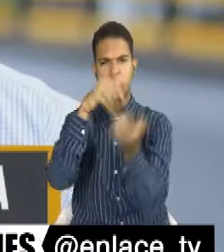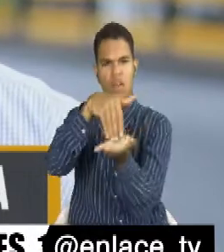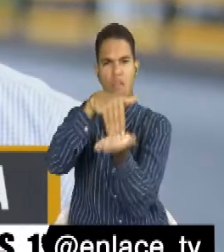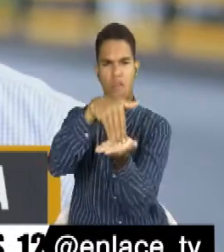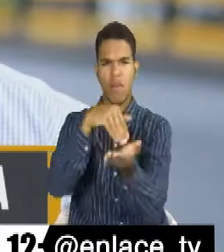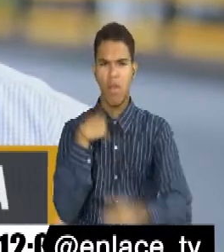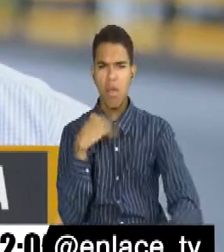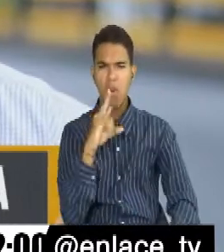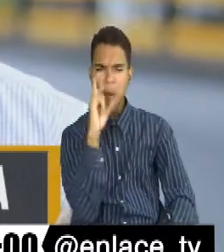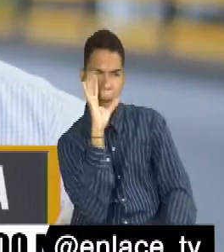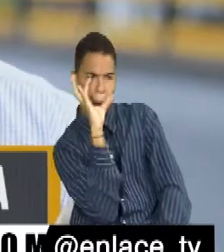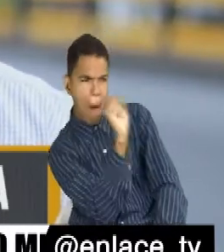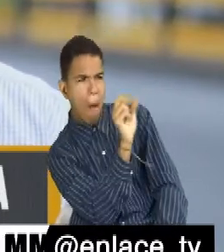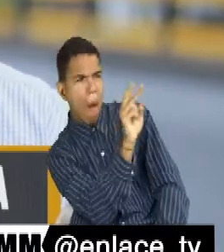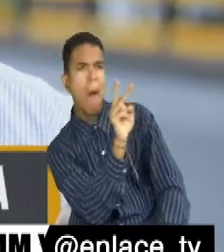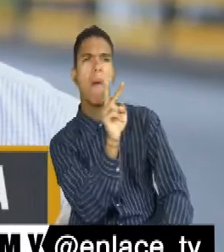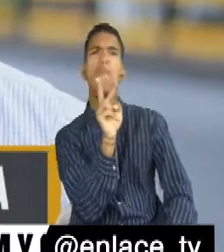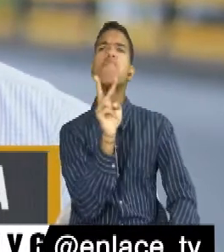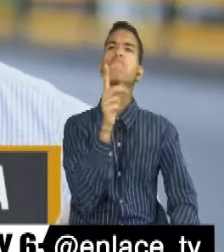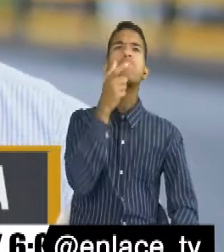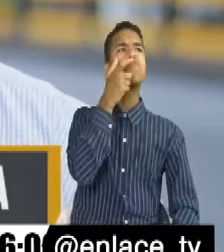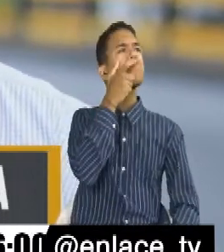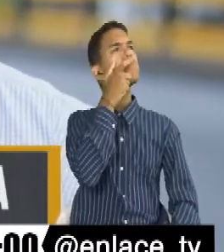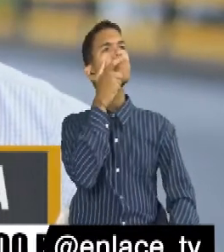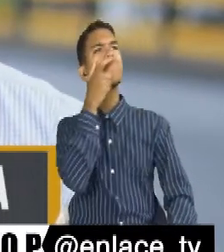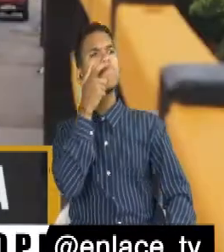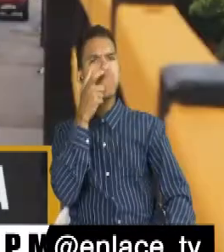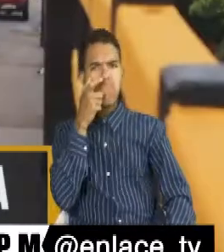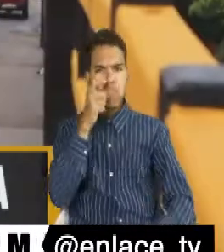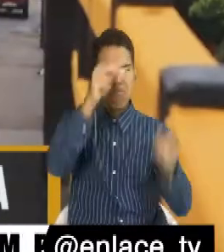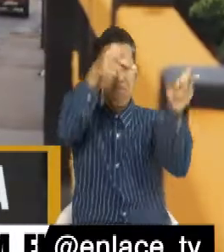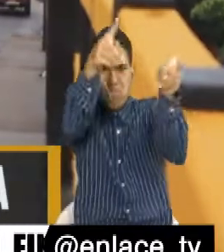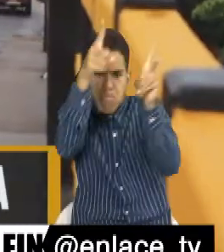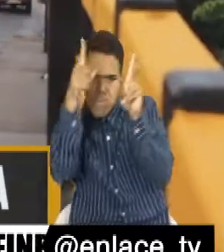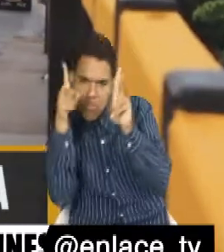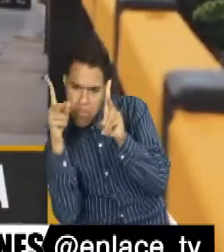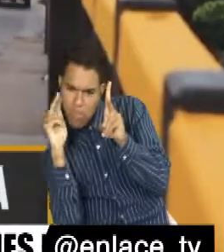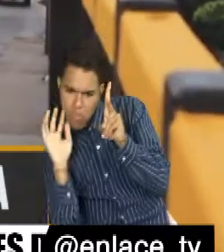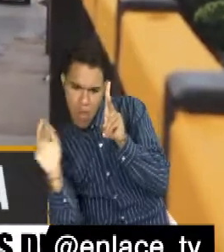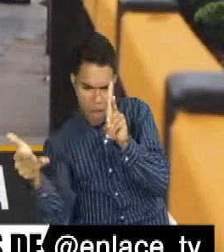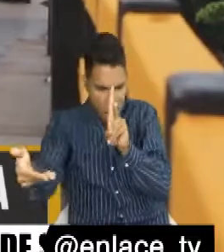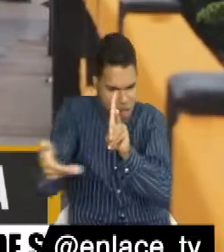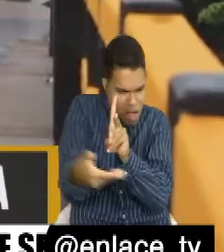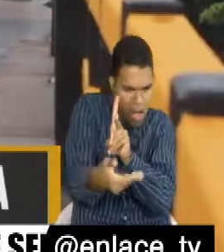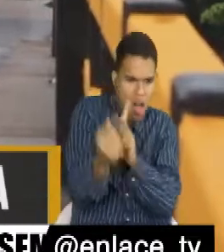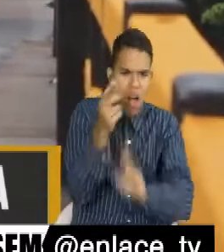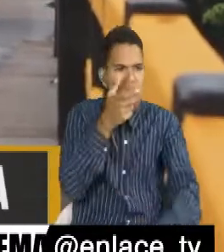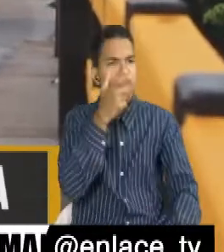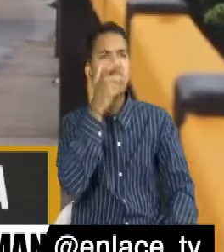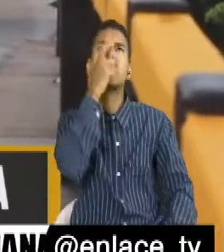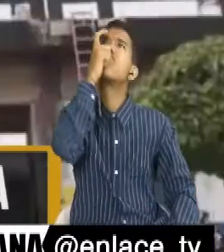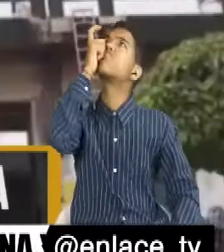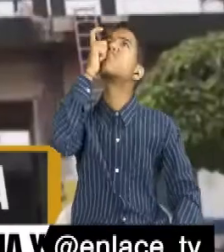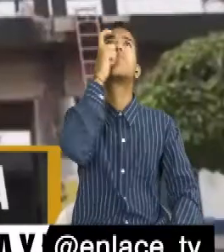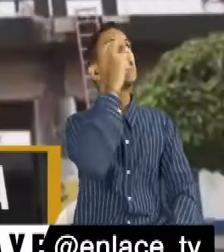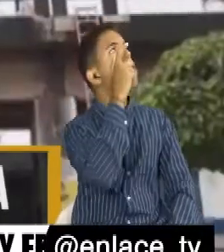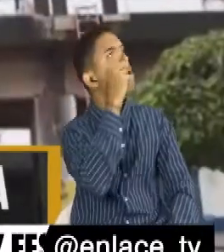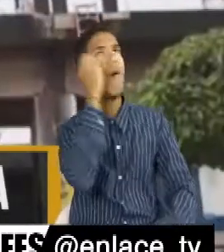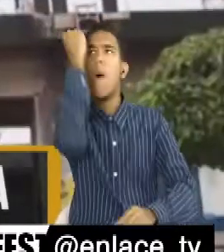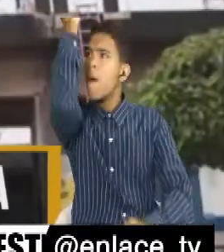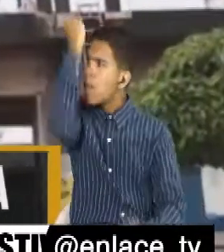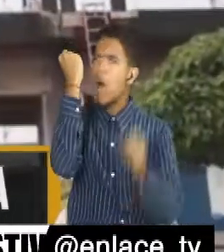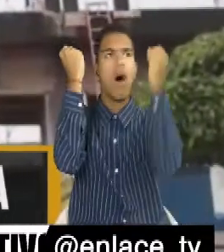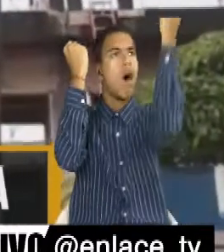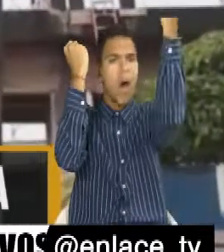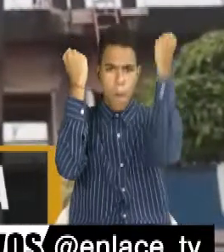no hemos notado ninguna observación. Los sitios donde se están haciendo unos rezanes fue por agentes externos, una parte donde desde hace